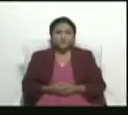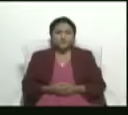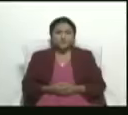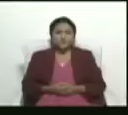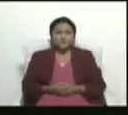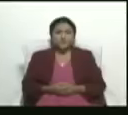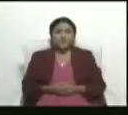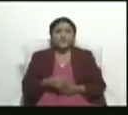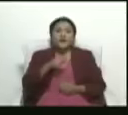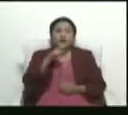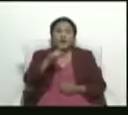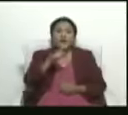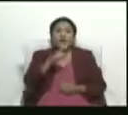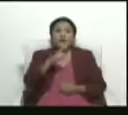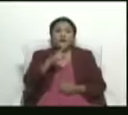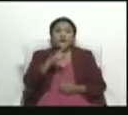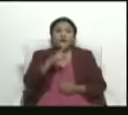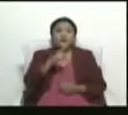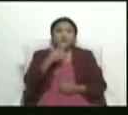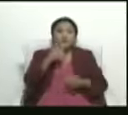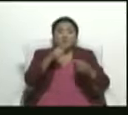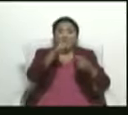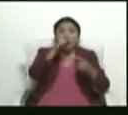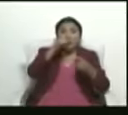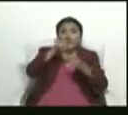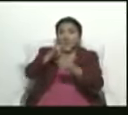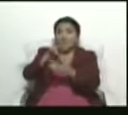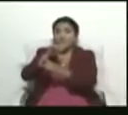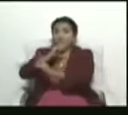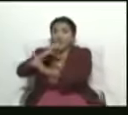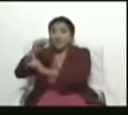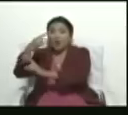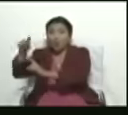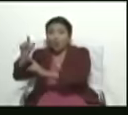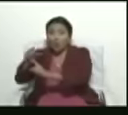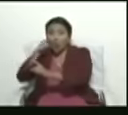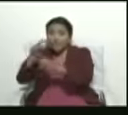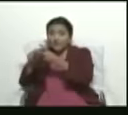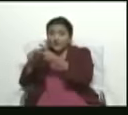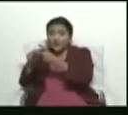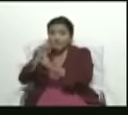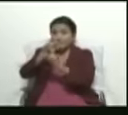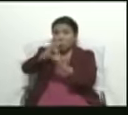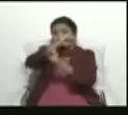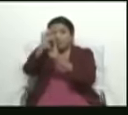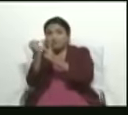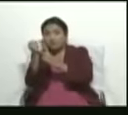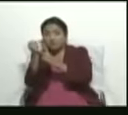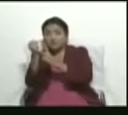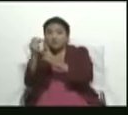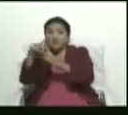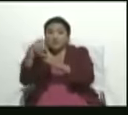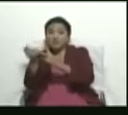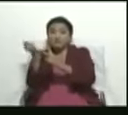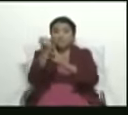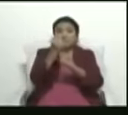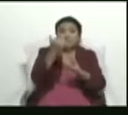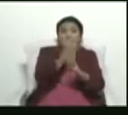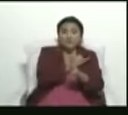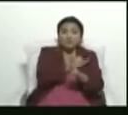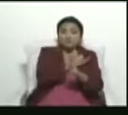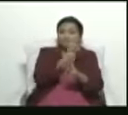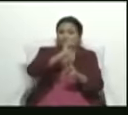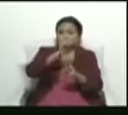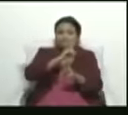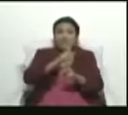una especie de homicidio-suicidio. Incluso llamábamos de que había claves para reabrir el caso. Sin embargo, no tuvimos